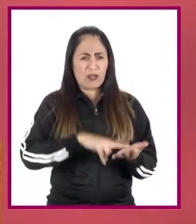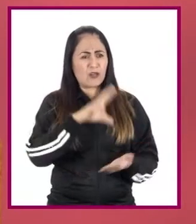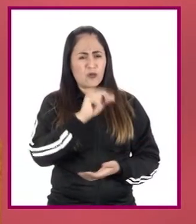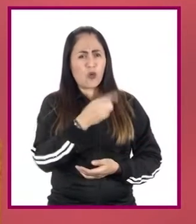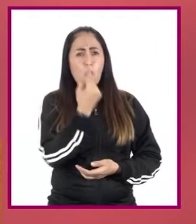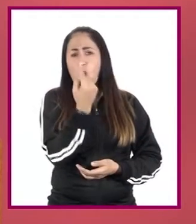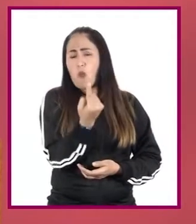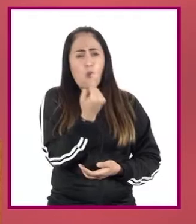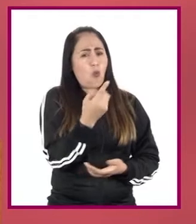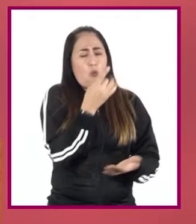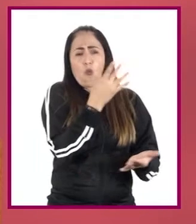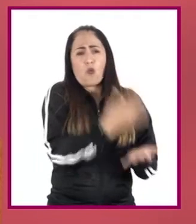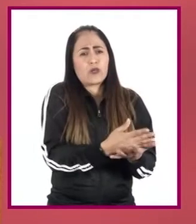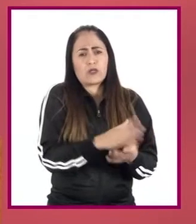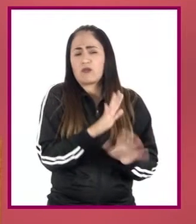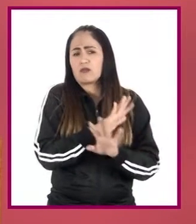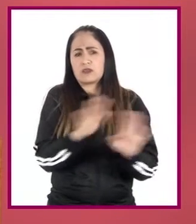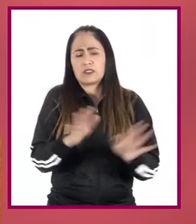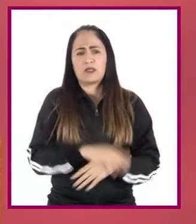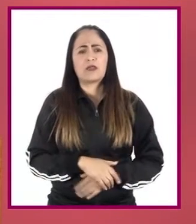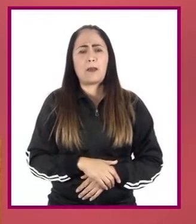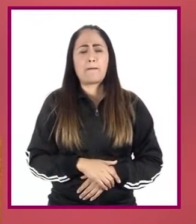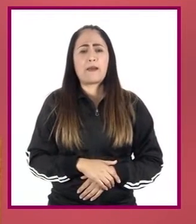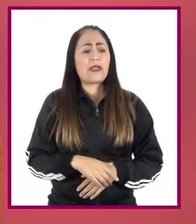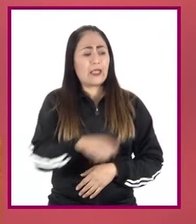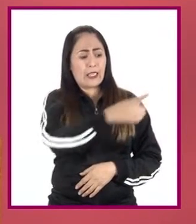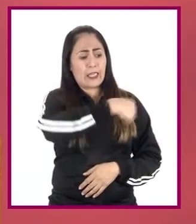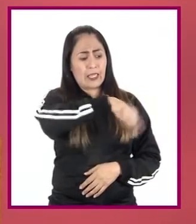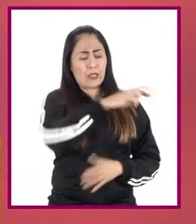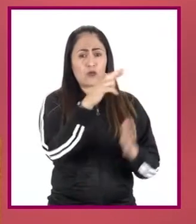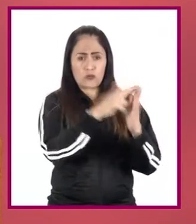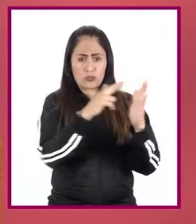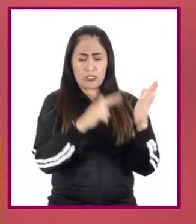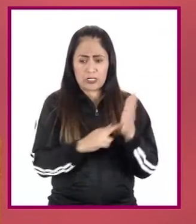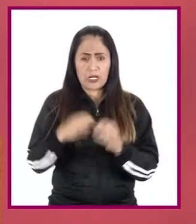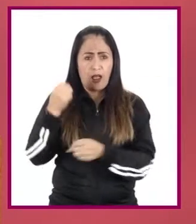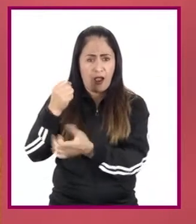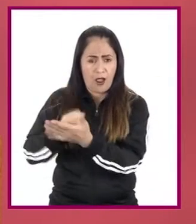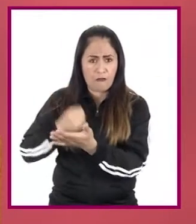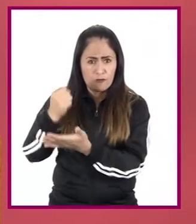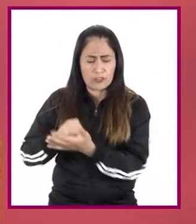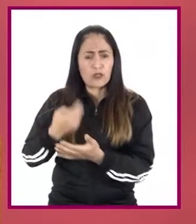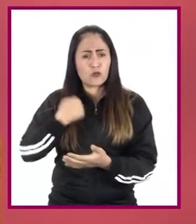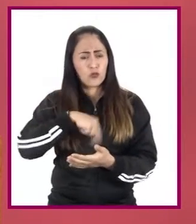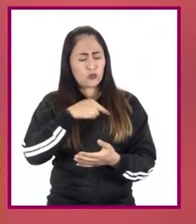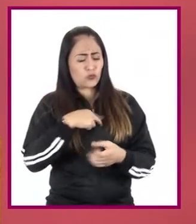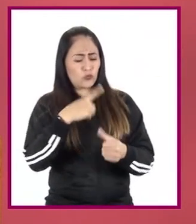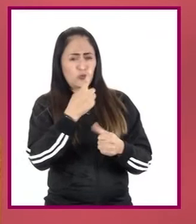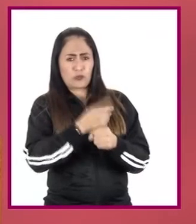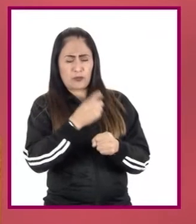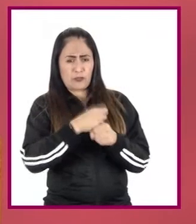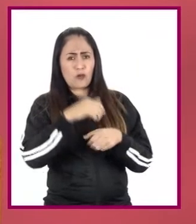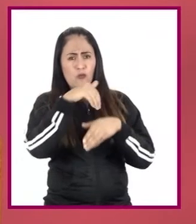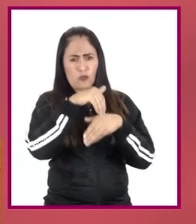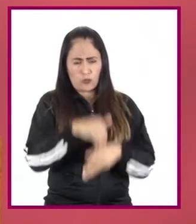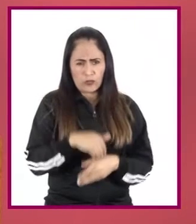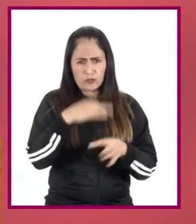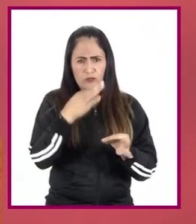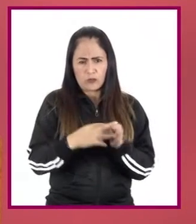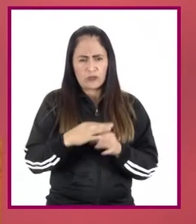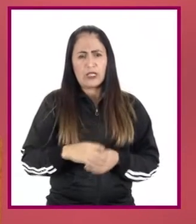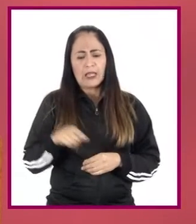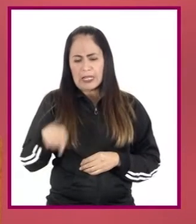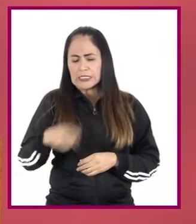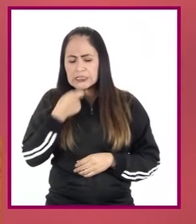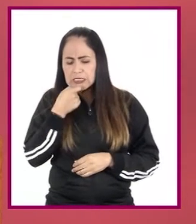la vez. Sí, cierto. Para exigir que los demás cumplan las reglas, también nosotros debemos cumplirlas. La cultura de la legalidad se fomenta desde